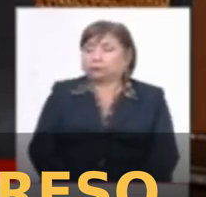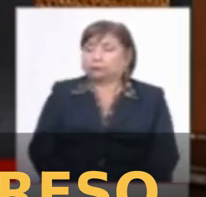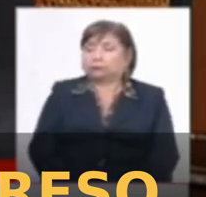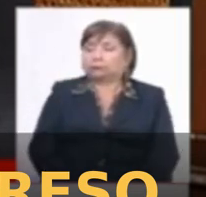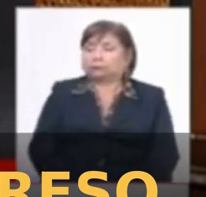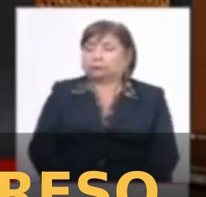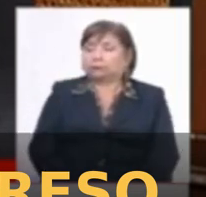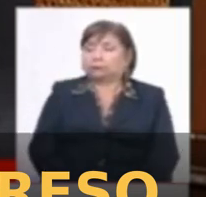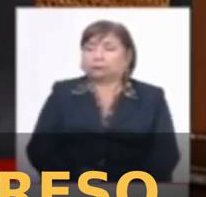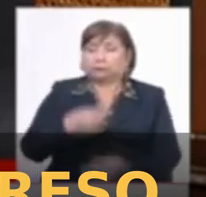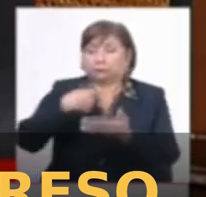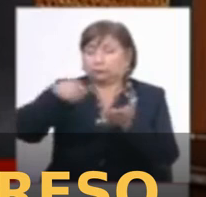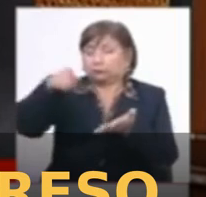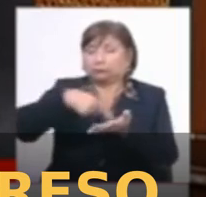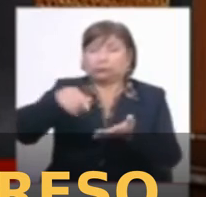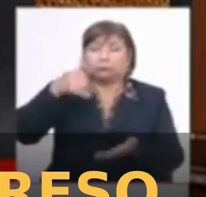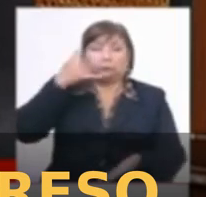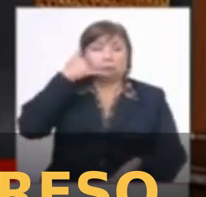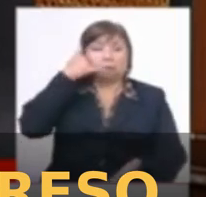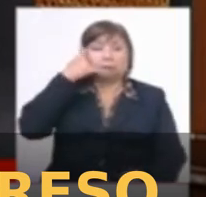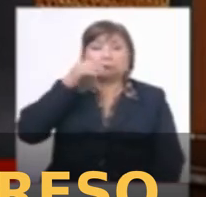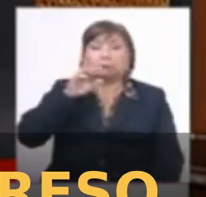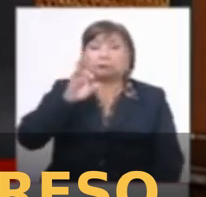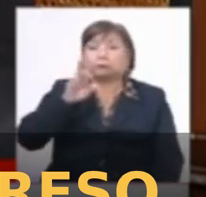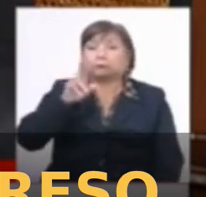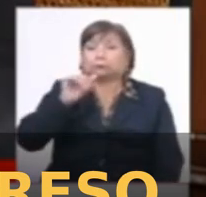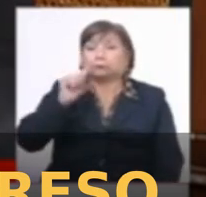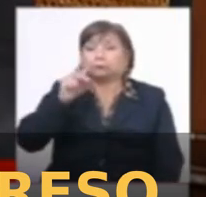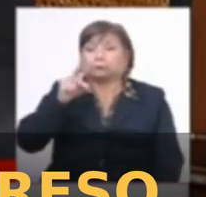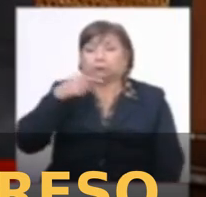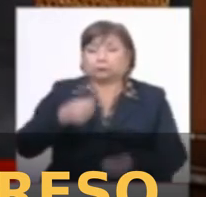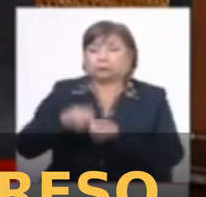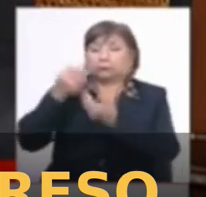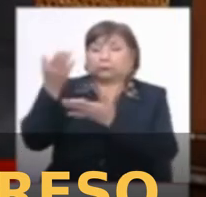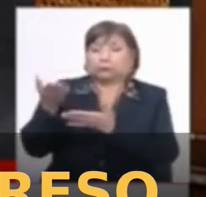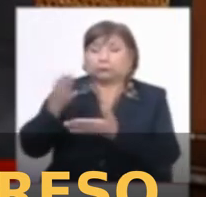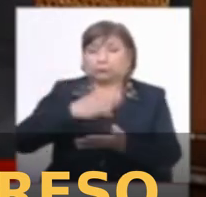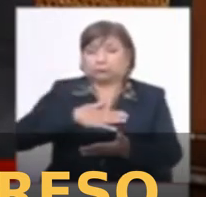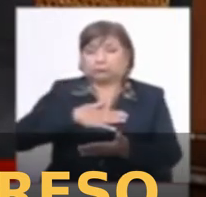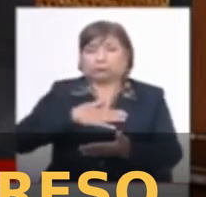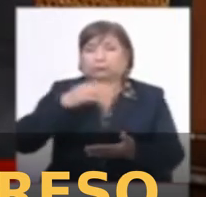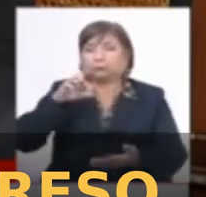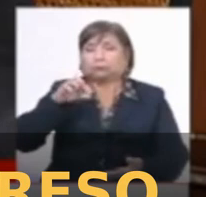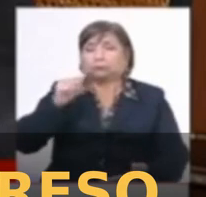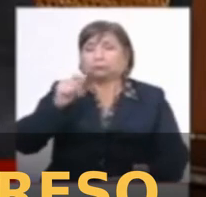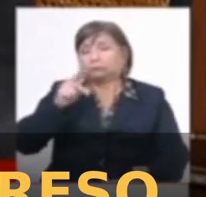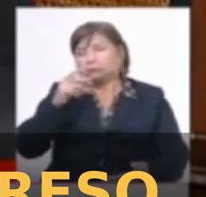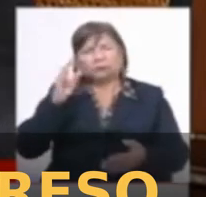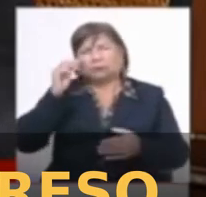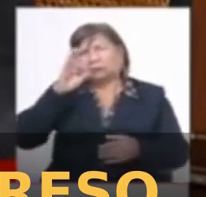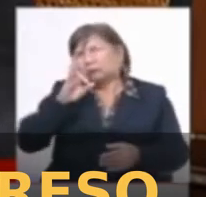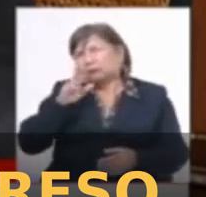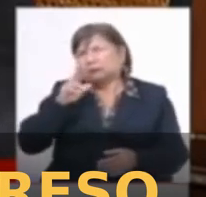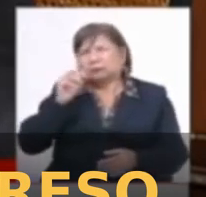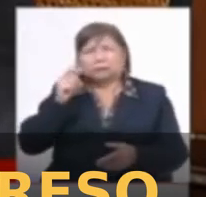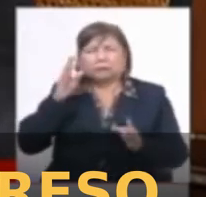Me envía el número de teléfono de Fray Vázquez y me dice, te van a entregar mi PAC o FAC, no recuerdo bien